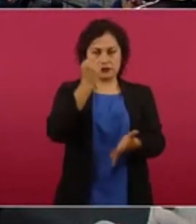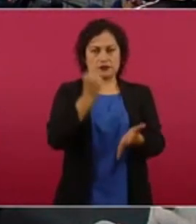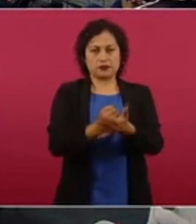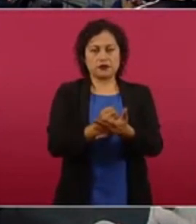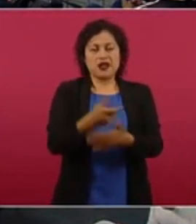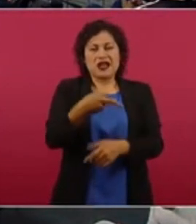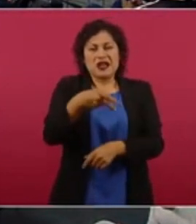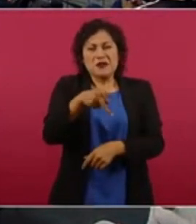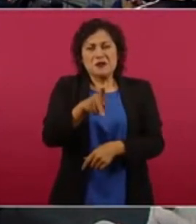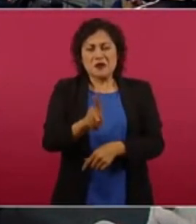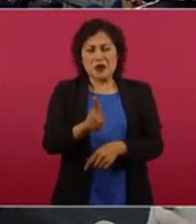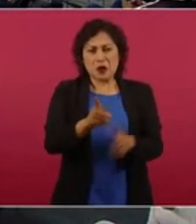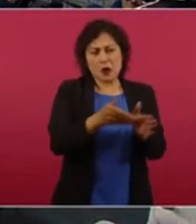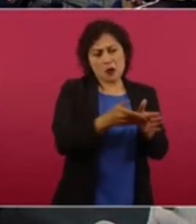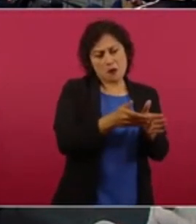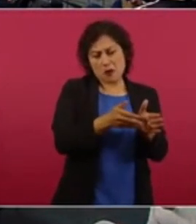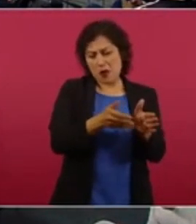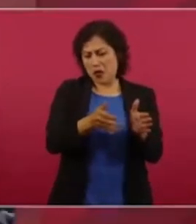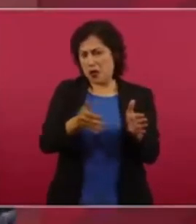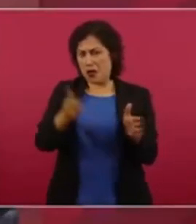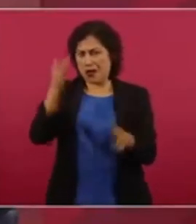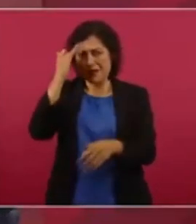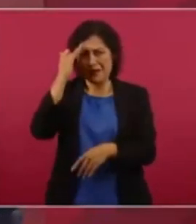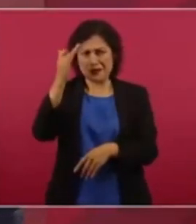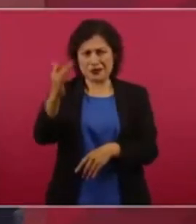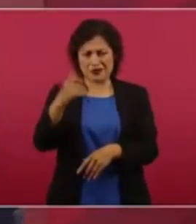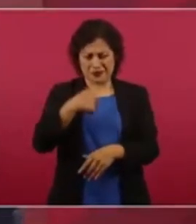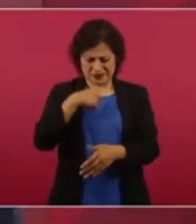creo que tardó 6 meses.